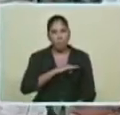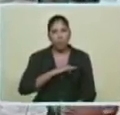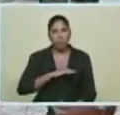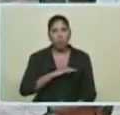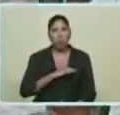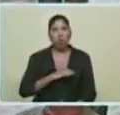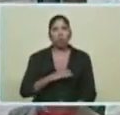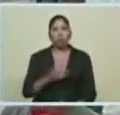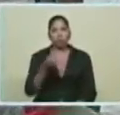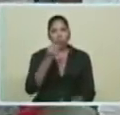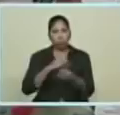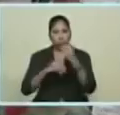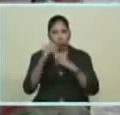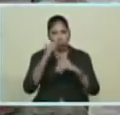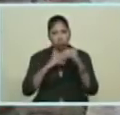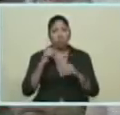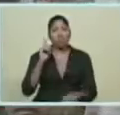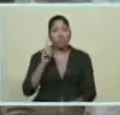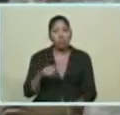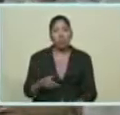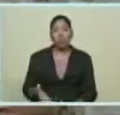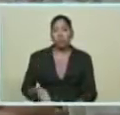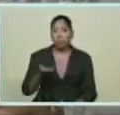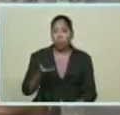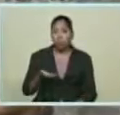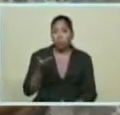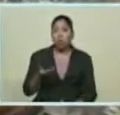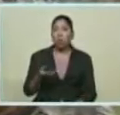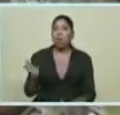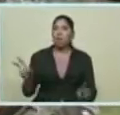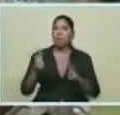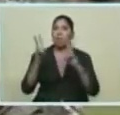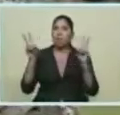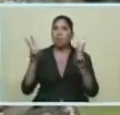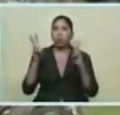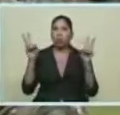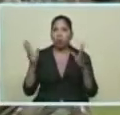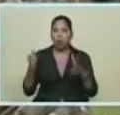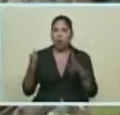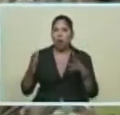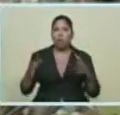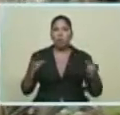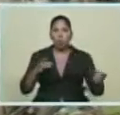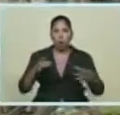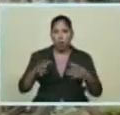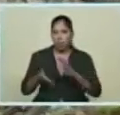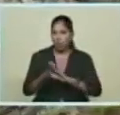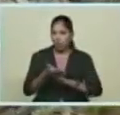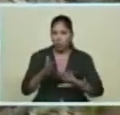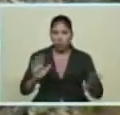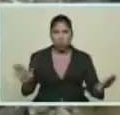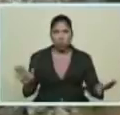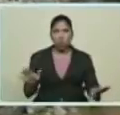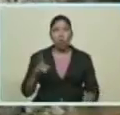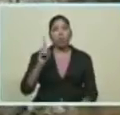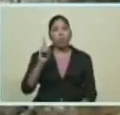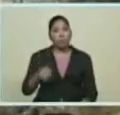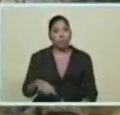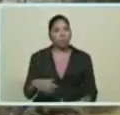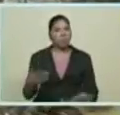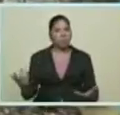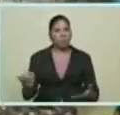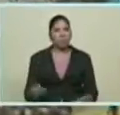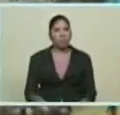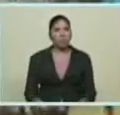soberano. Sí fue importante la victoria frente a las guarimbas y la violencia. También tenemos que decir que